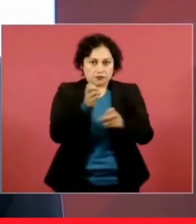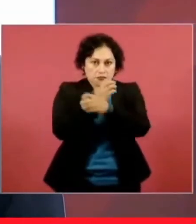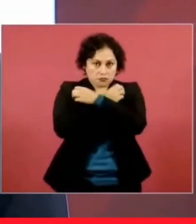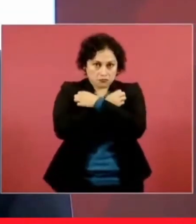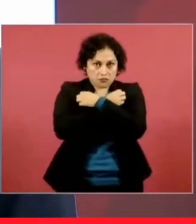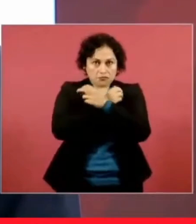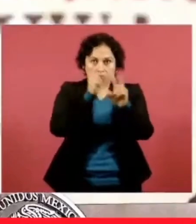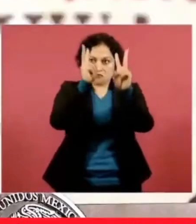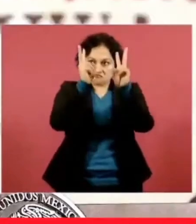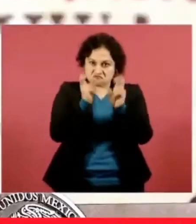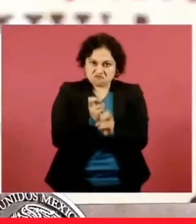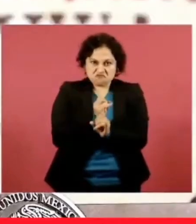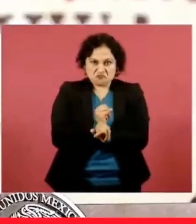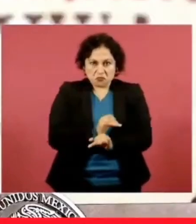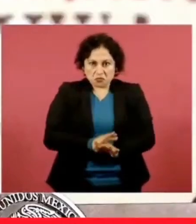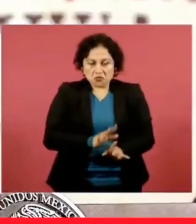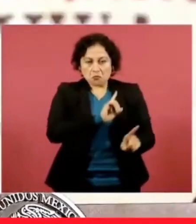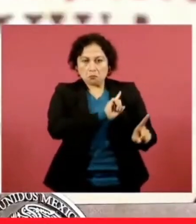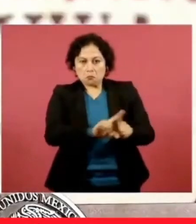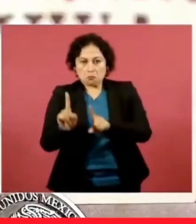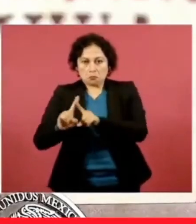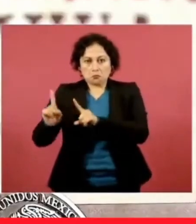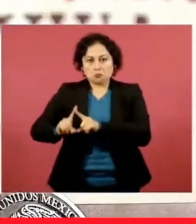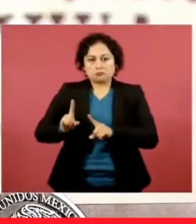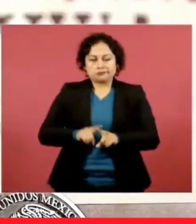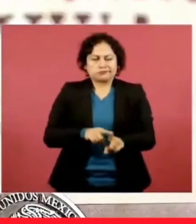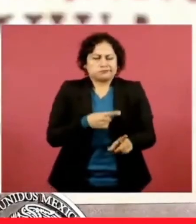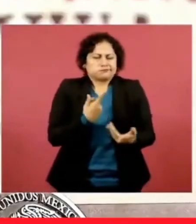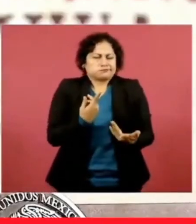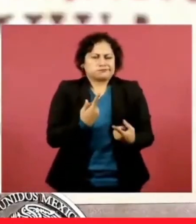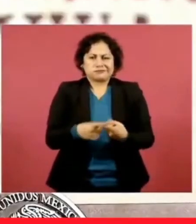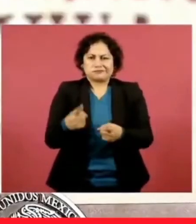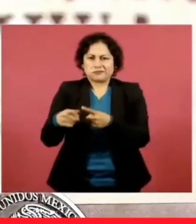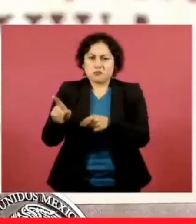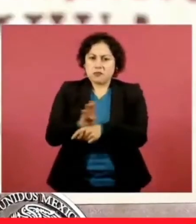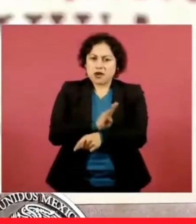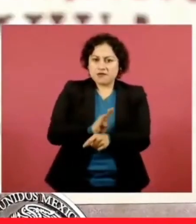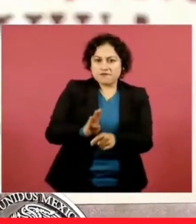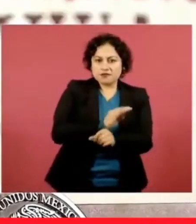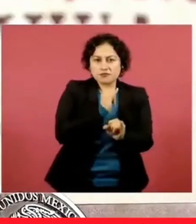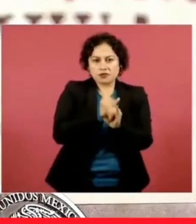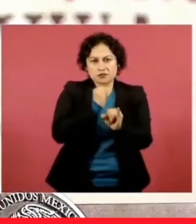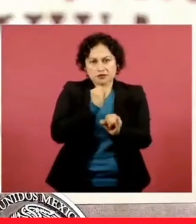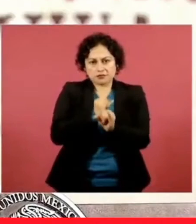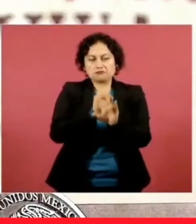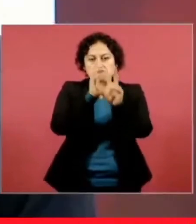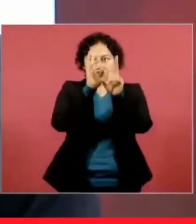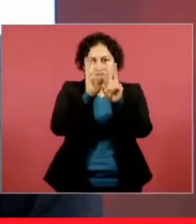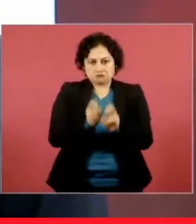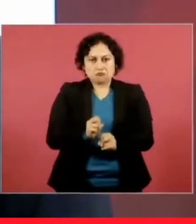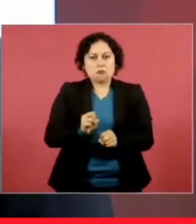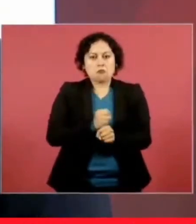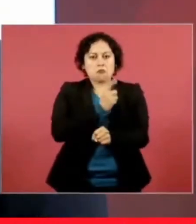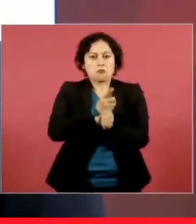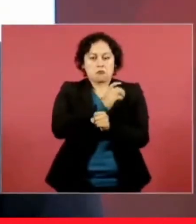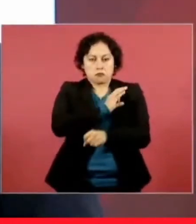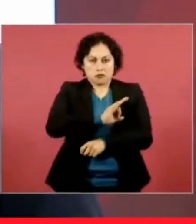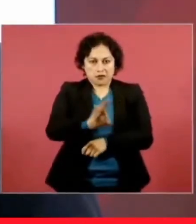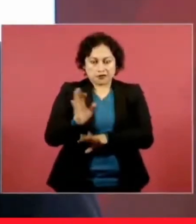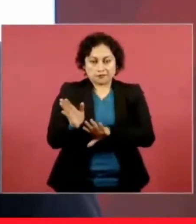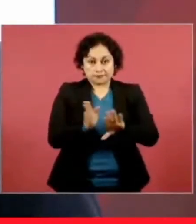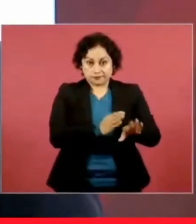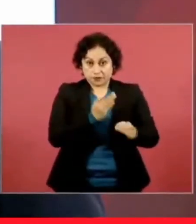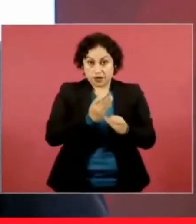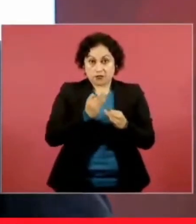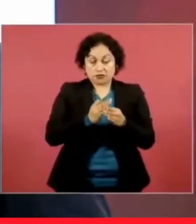obtener todos los beneficios que el internet otorga hoy en día. Ahora que ya existe una amplia cobertura, uno de los grandes